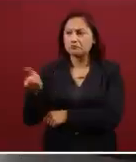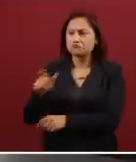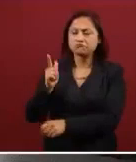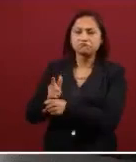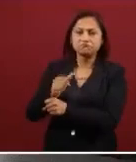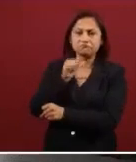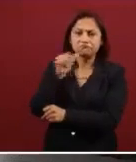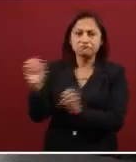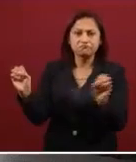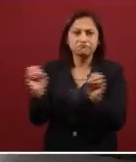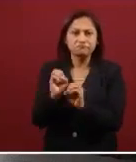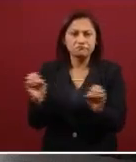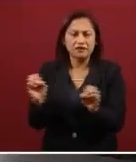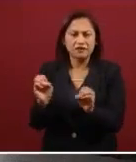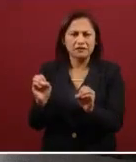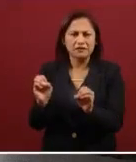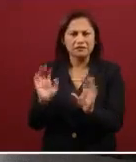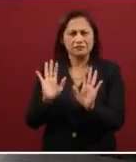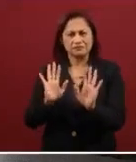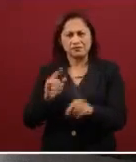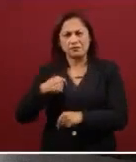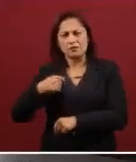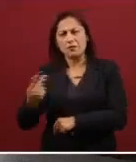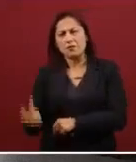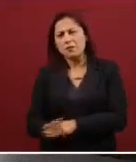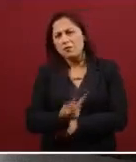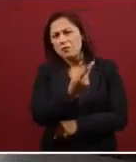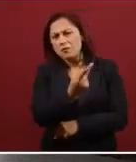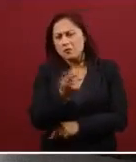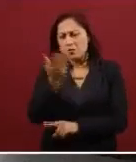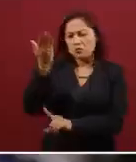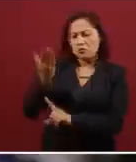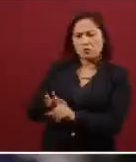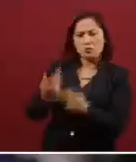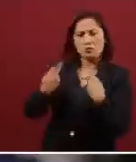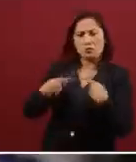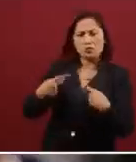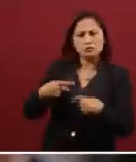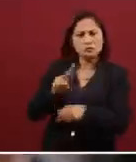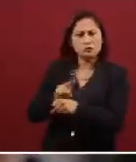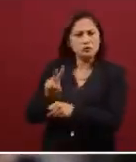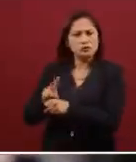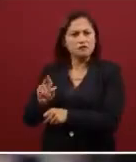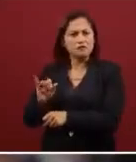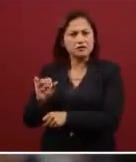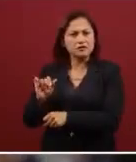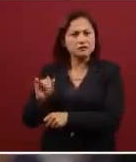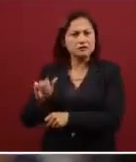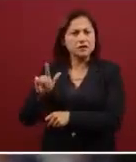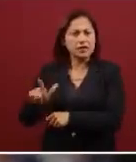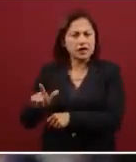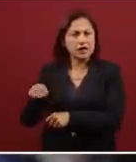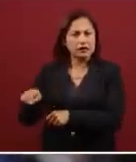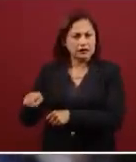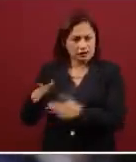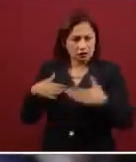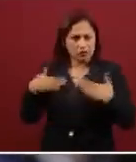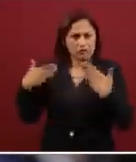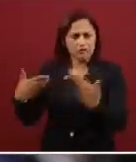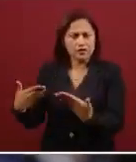¿Se puede confiar en un fiscal cuando hace unos días se confirma que tiene el mismo abogado que Emilio